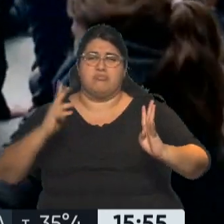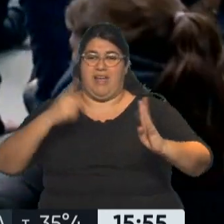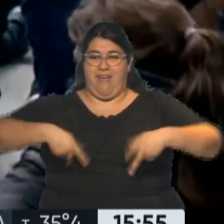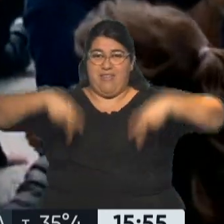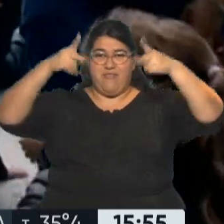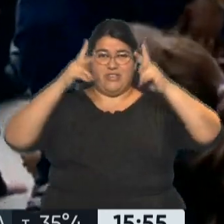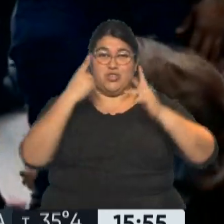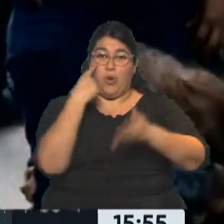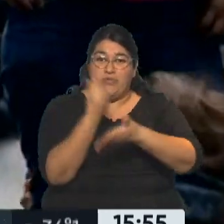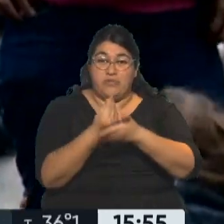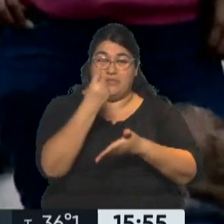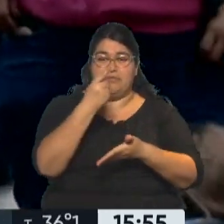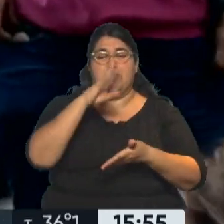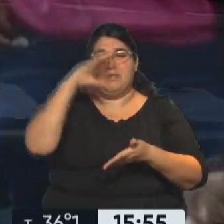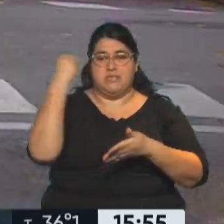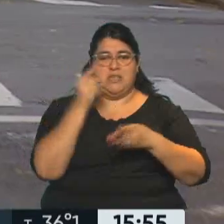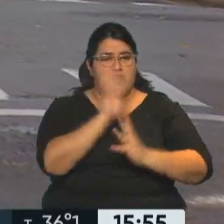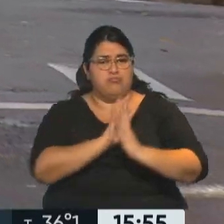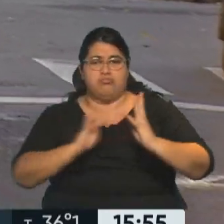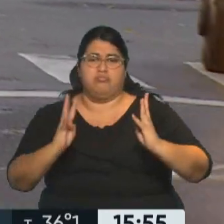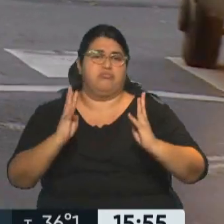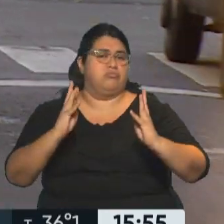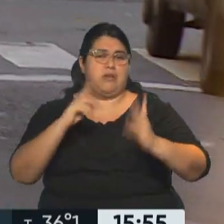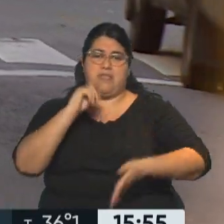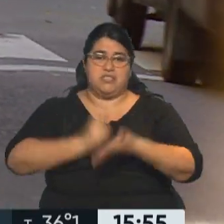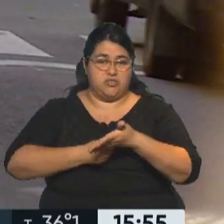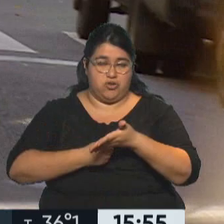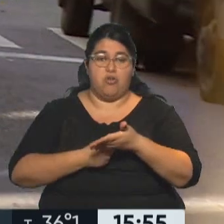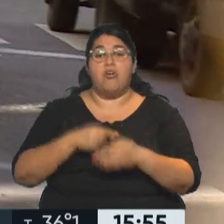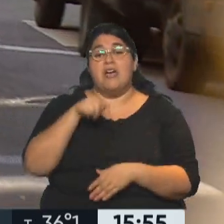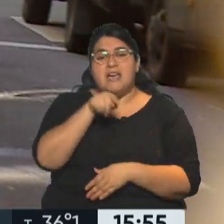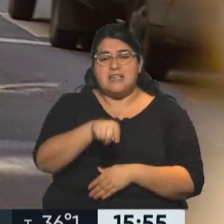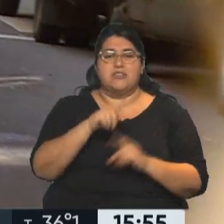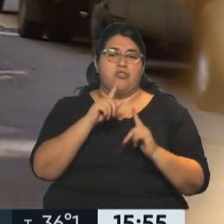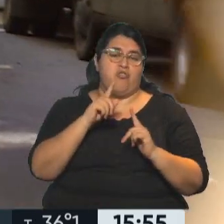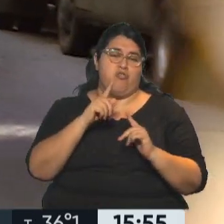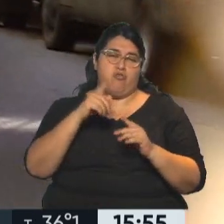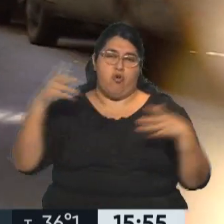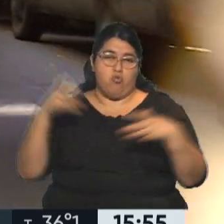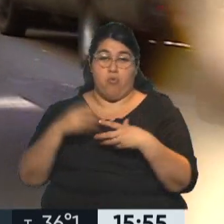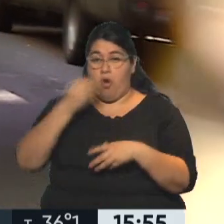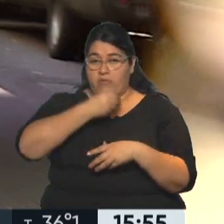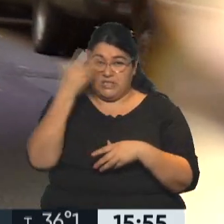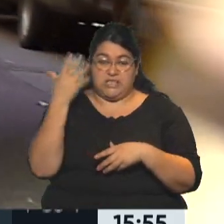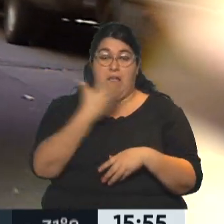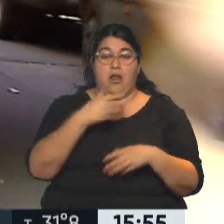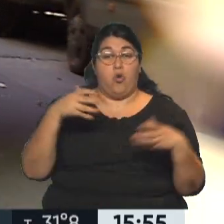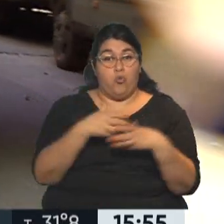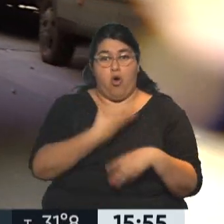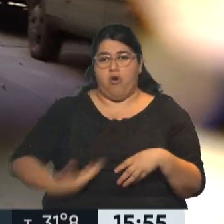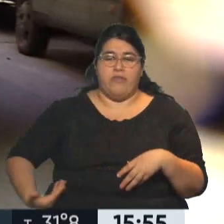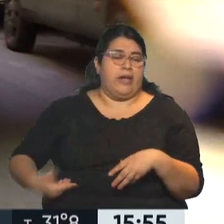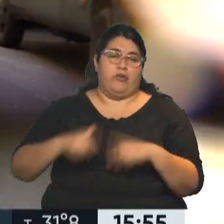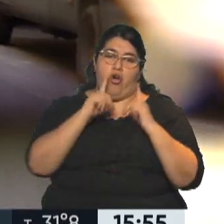en el que reside la vicepresidenta cristina fernández de kirchner y repudió la medida el oficialismo desde sus dirigentes y